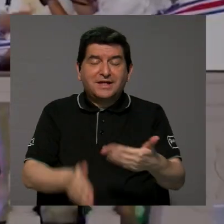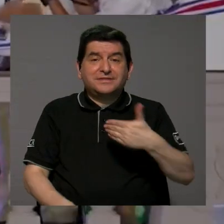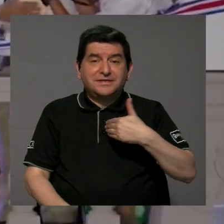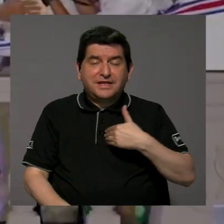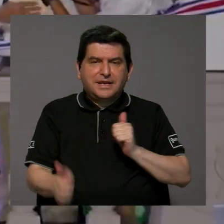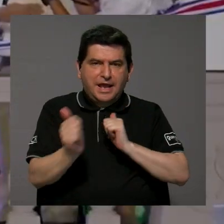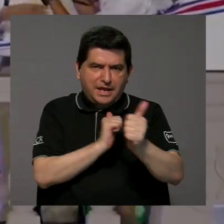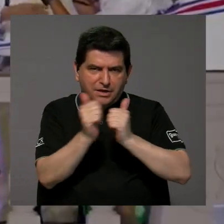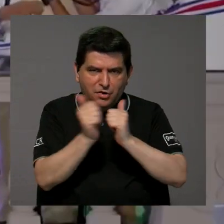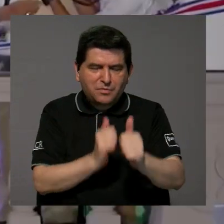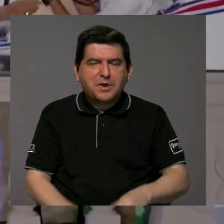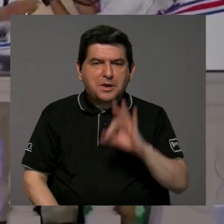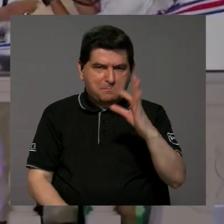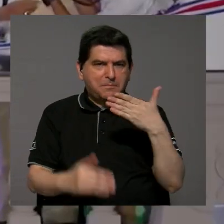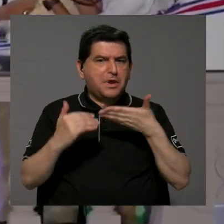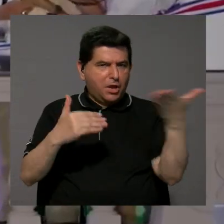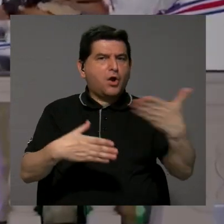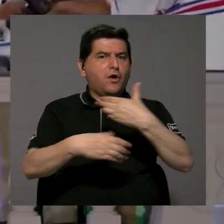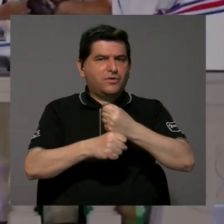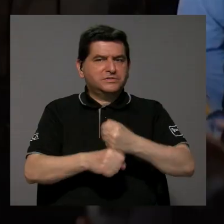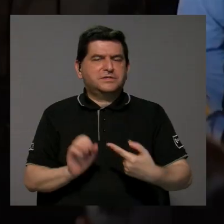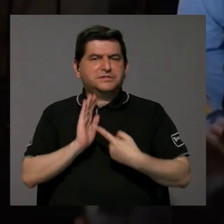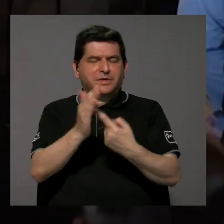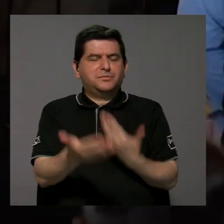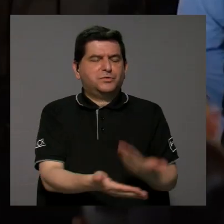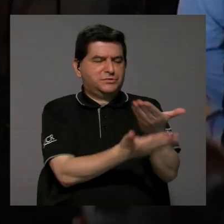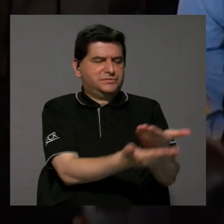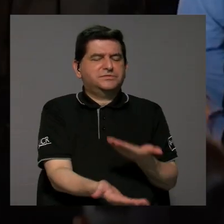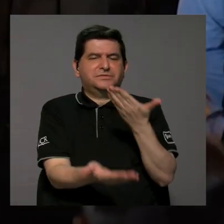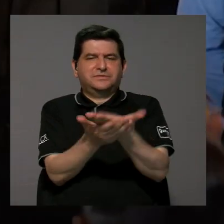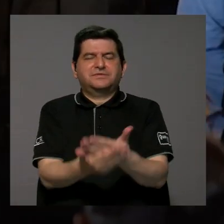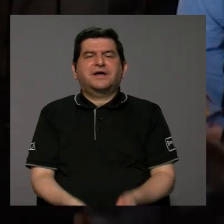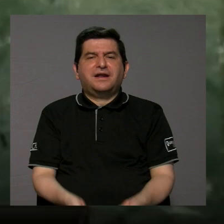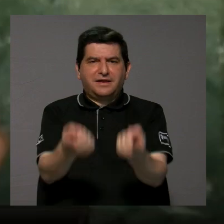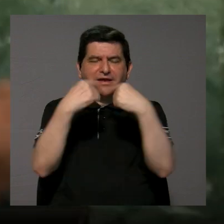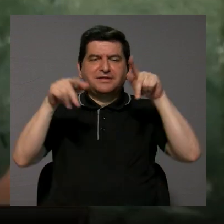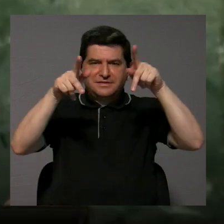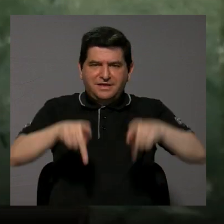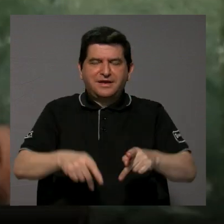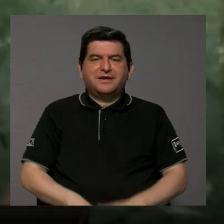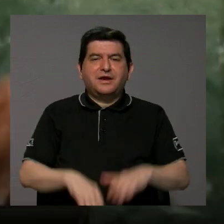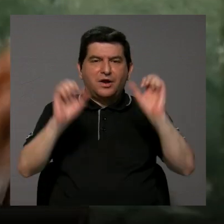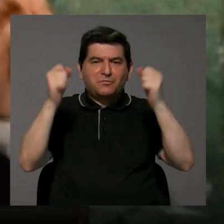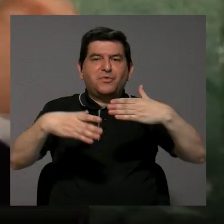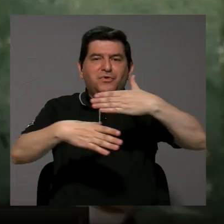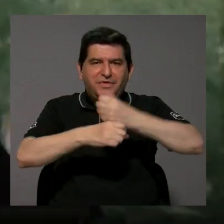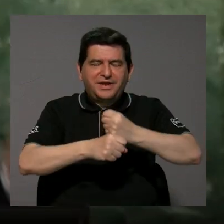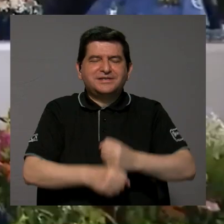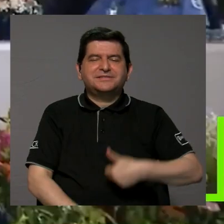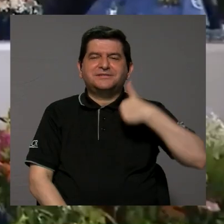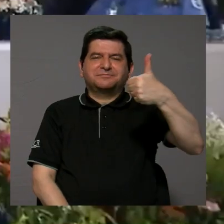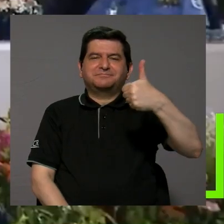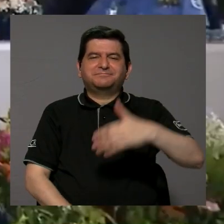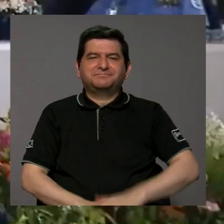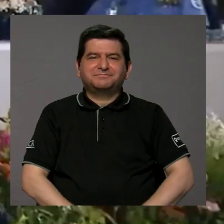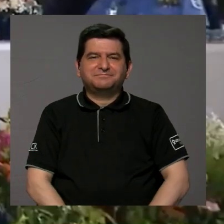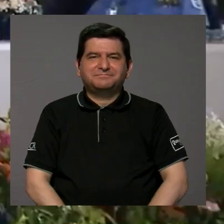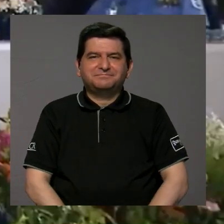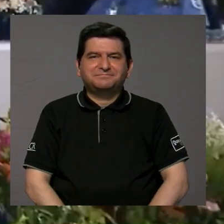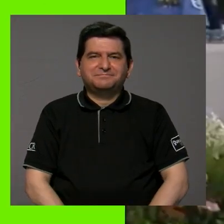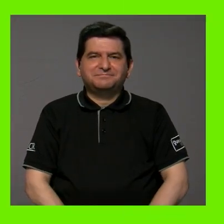tienen que competir por hacer bien las cosas y presentar propuestas que atraigan seguidores para lograr así el triunfo.